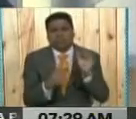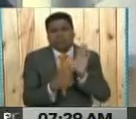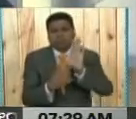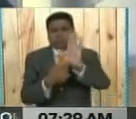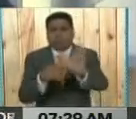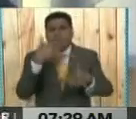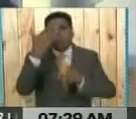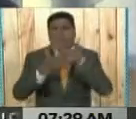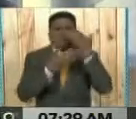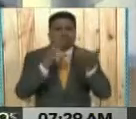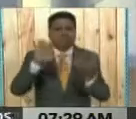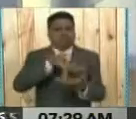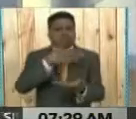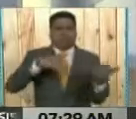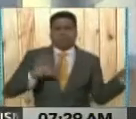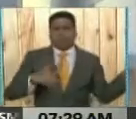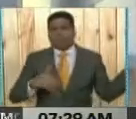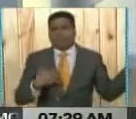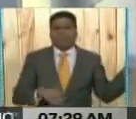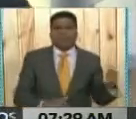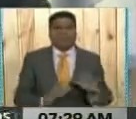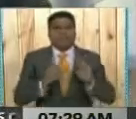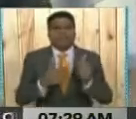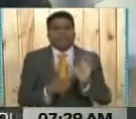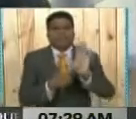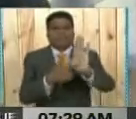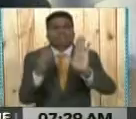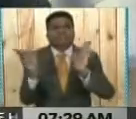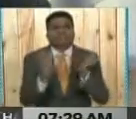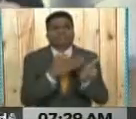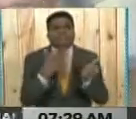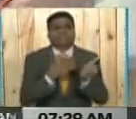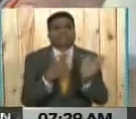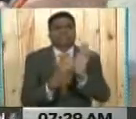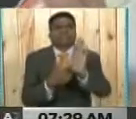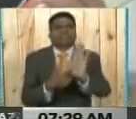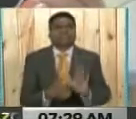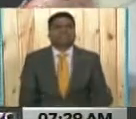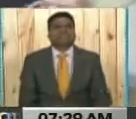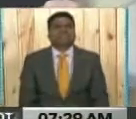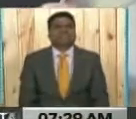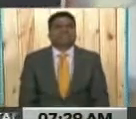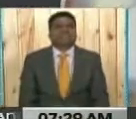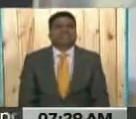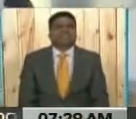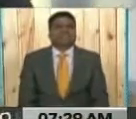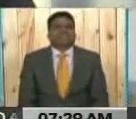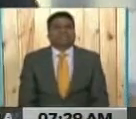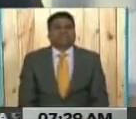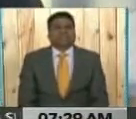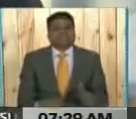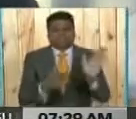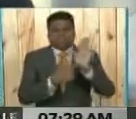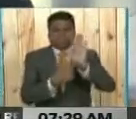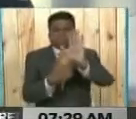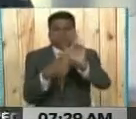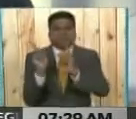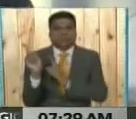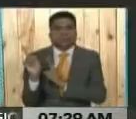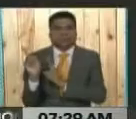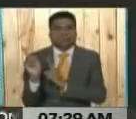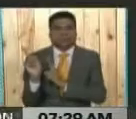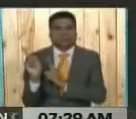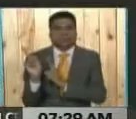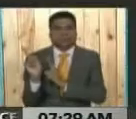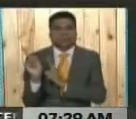puedan empezar a mostrar su catálogo que se ha sistematizado, que es un catálogo para conocer